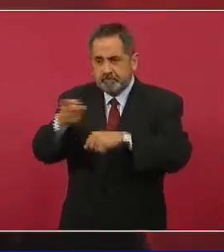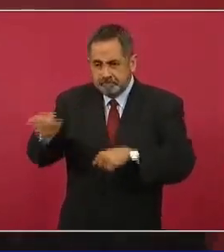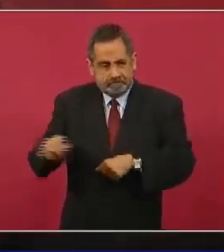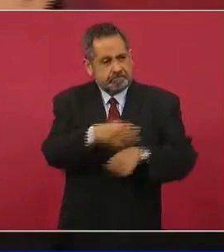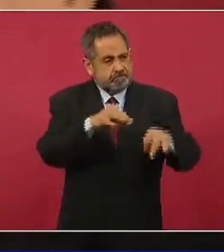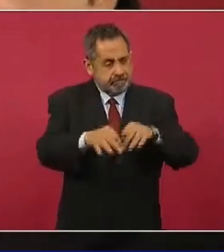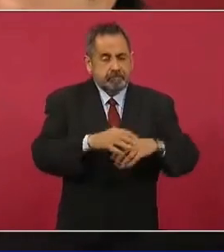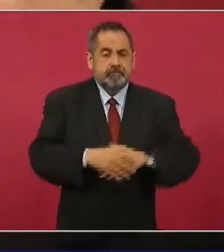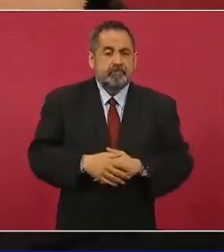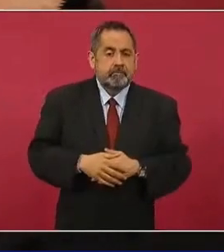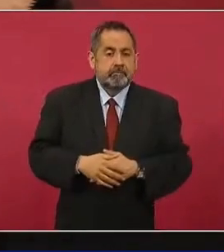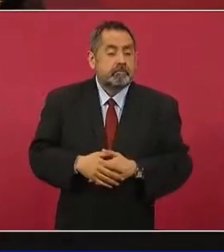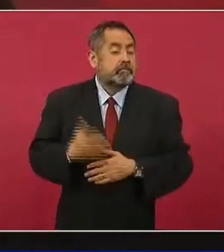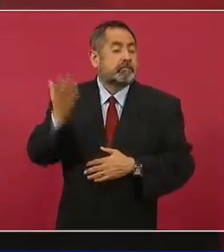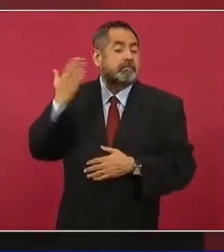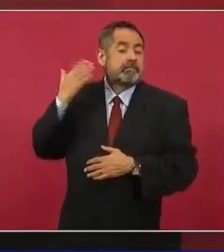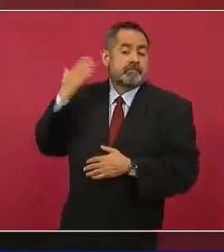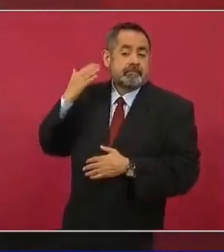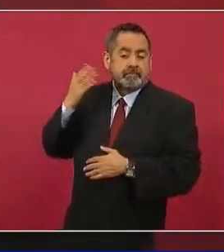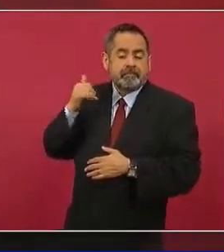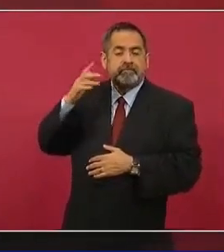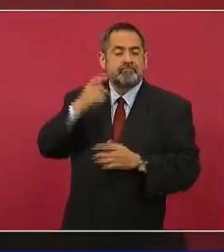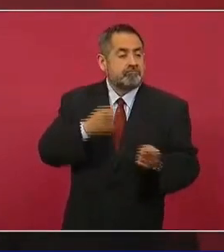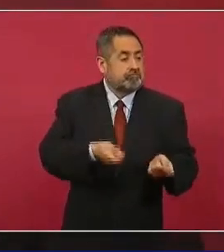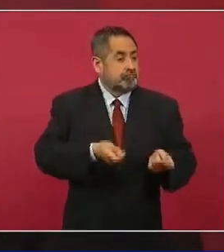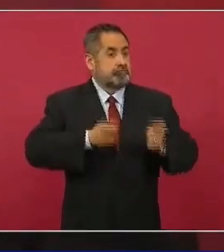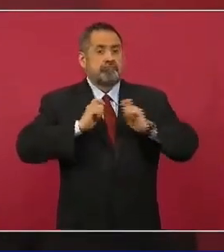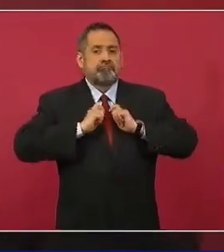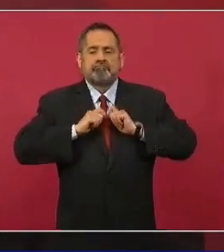Antes era todo jerárquico,